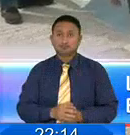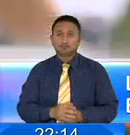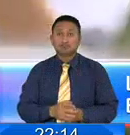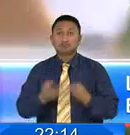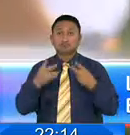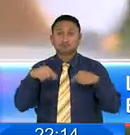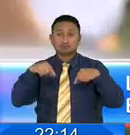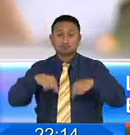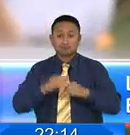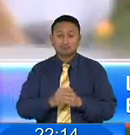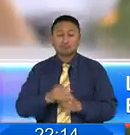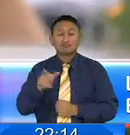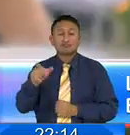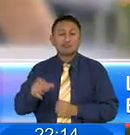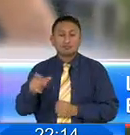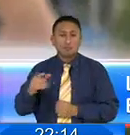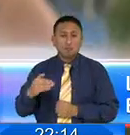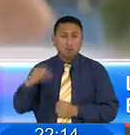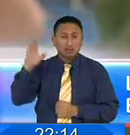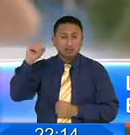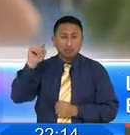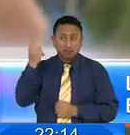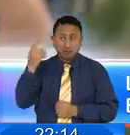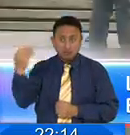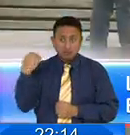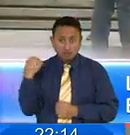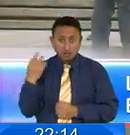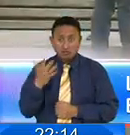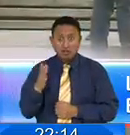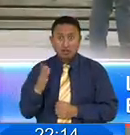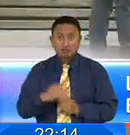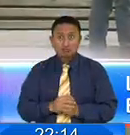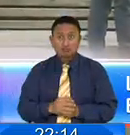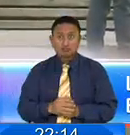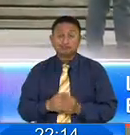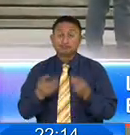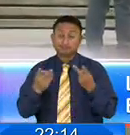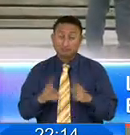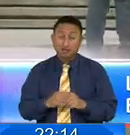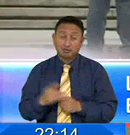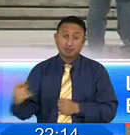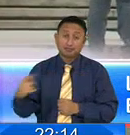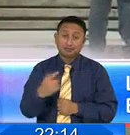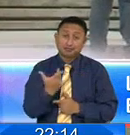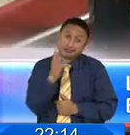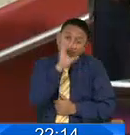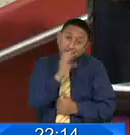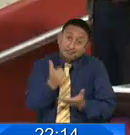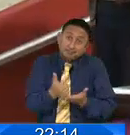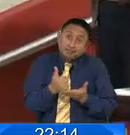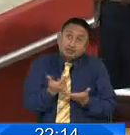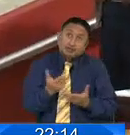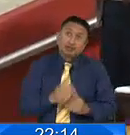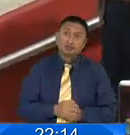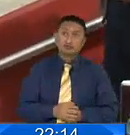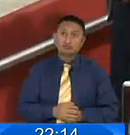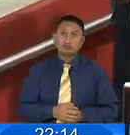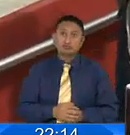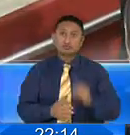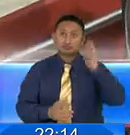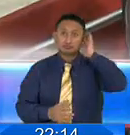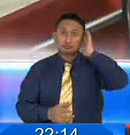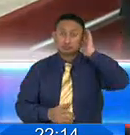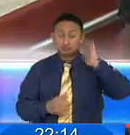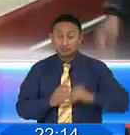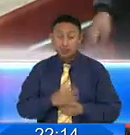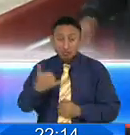porque la mayoría ni siquiera en la primera fueron convocados y también salieron a buscarla. No me llaman a ningún lado y